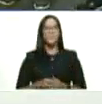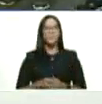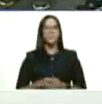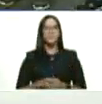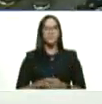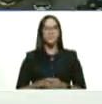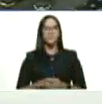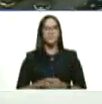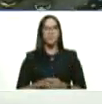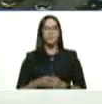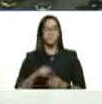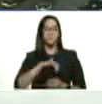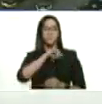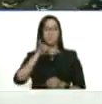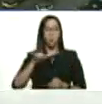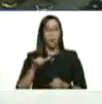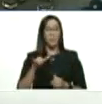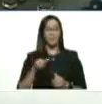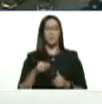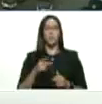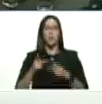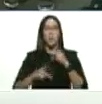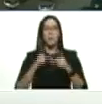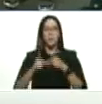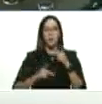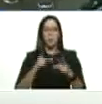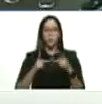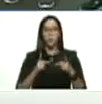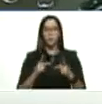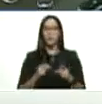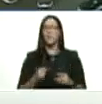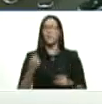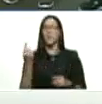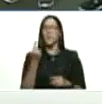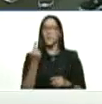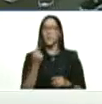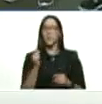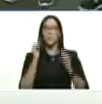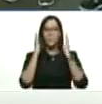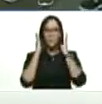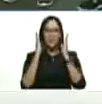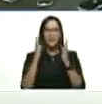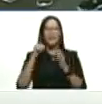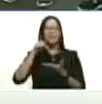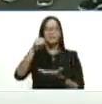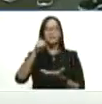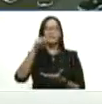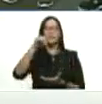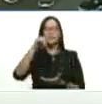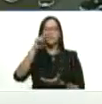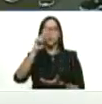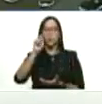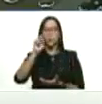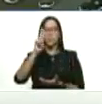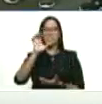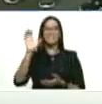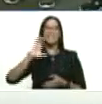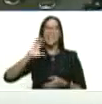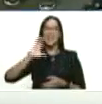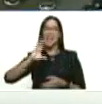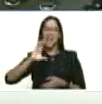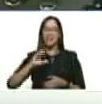Igualmente, producto exclusivo, único, para los CLAP Nutricereal. Ah,